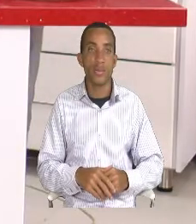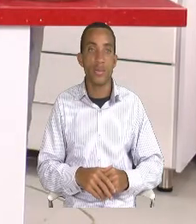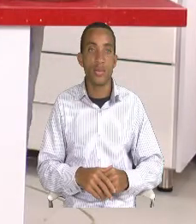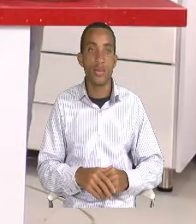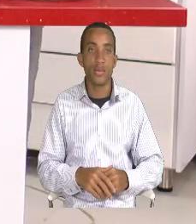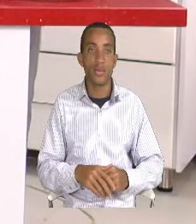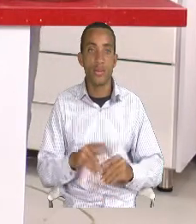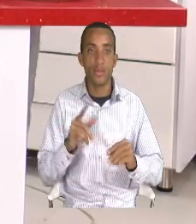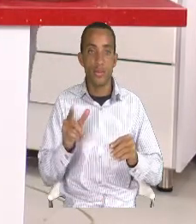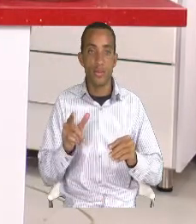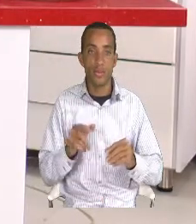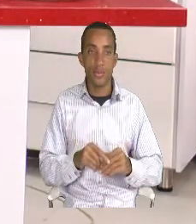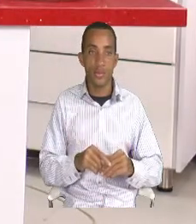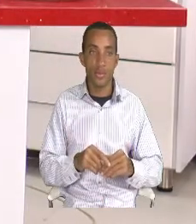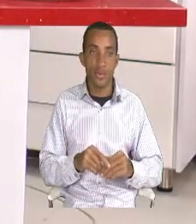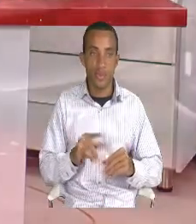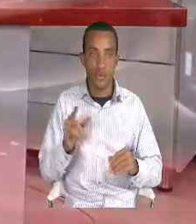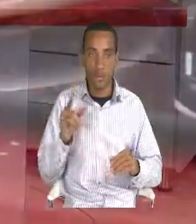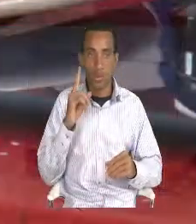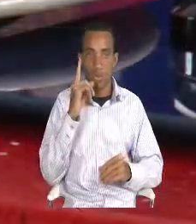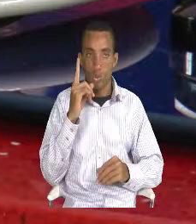Este es un medallón.